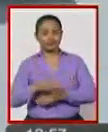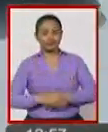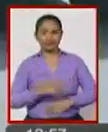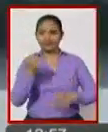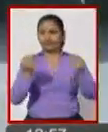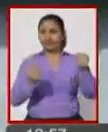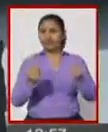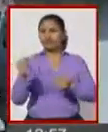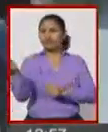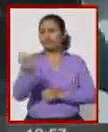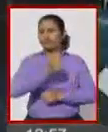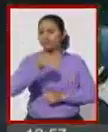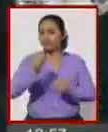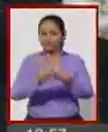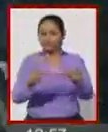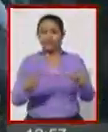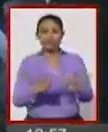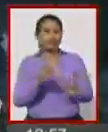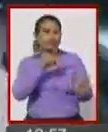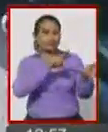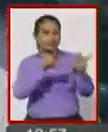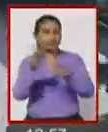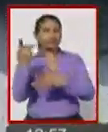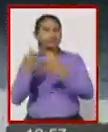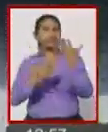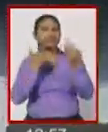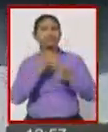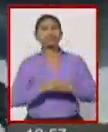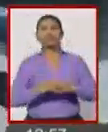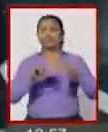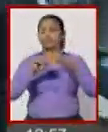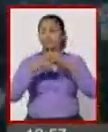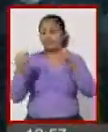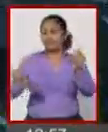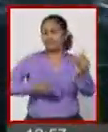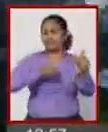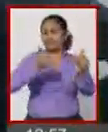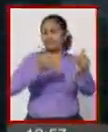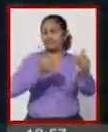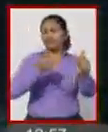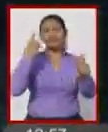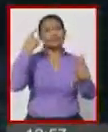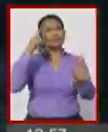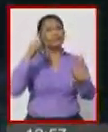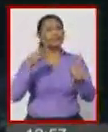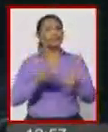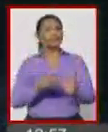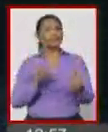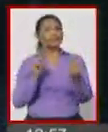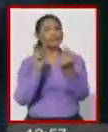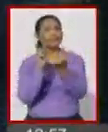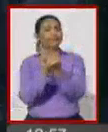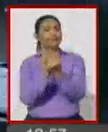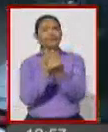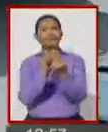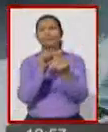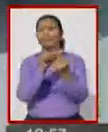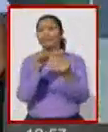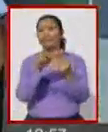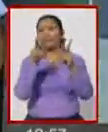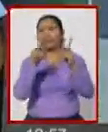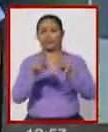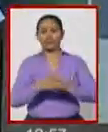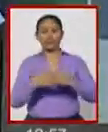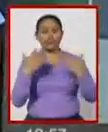Un vehículo patrullero que pasaba por el lugar se percató de lo ocurrido e inició la persecución con la finalidad de dar con los autores de este